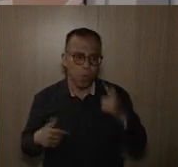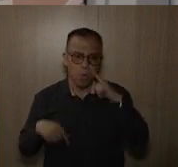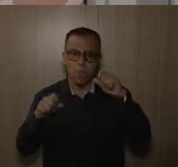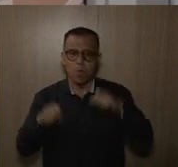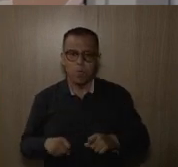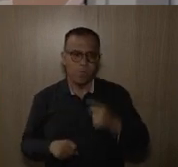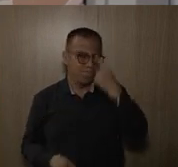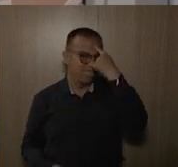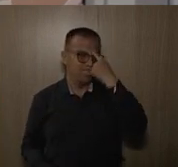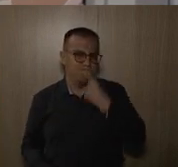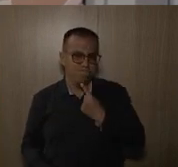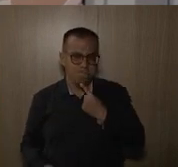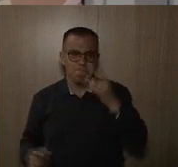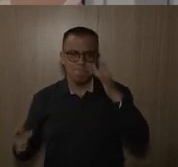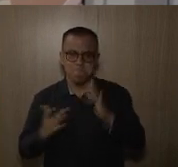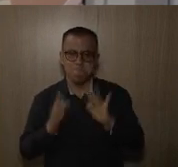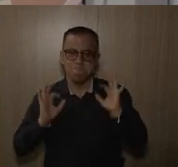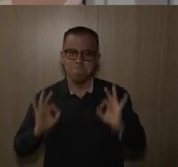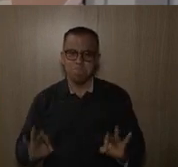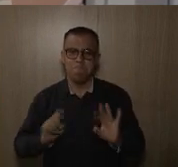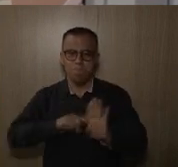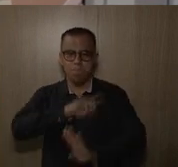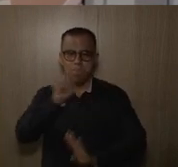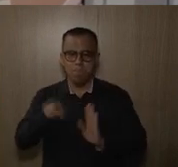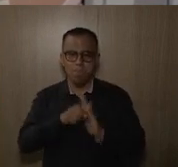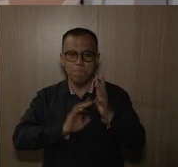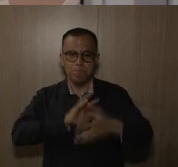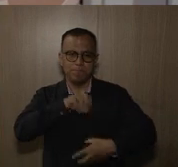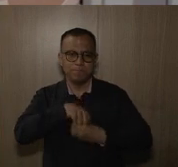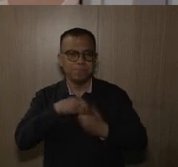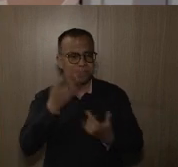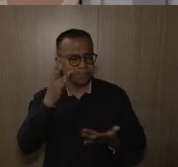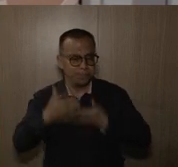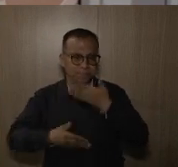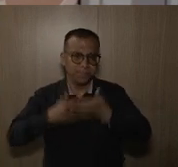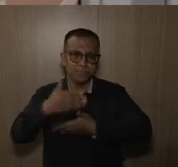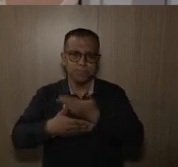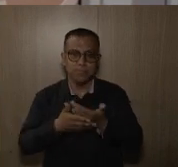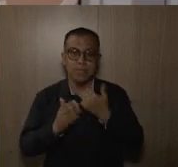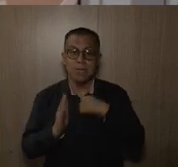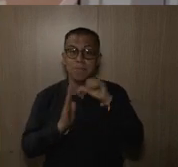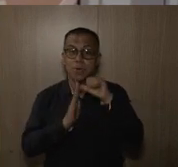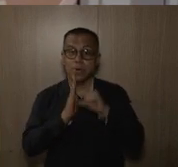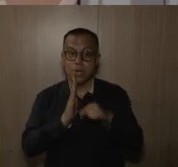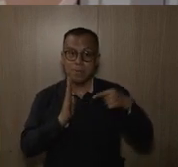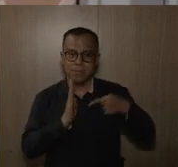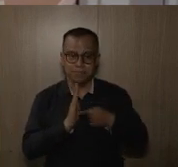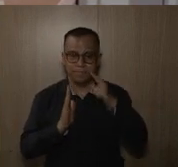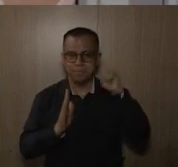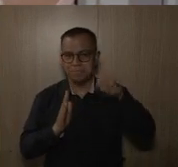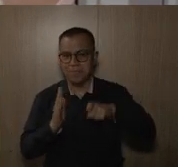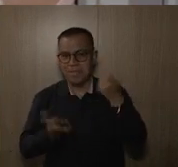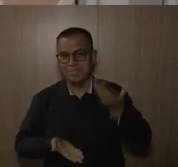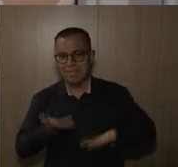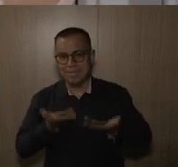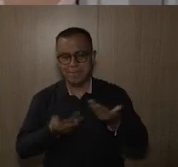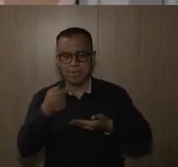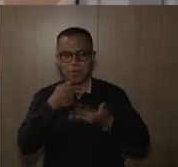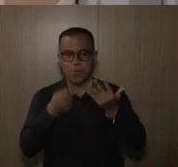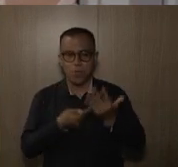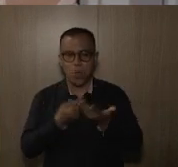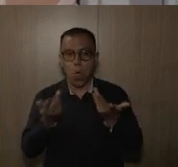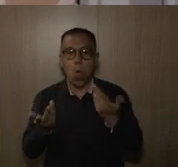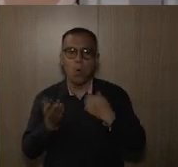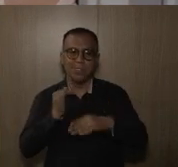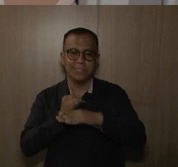perfil más pertinente de los pares que visitarán el programa de acuerdo con las necesidades que haya o la visita